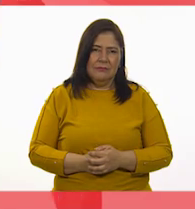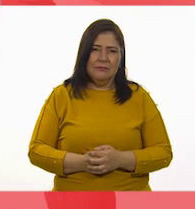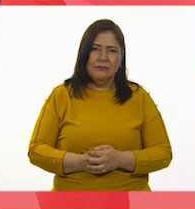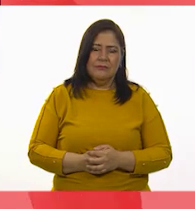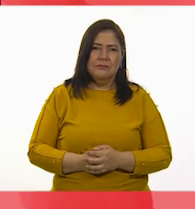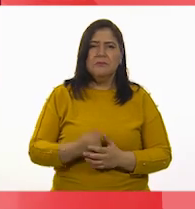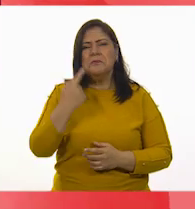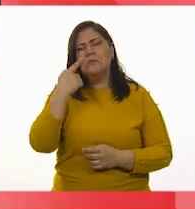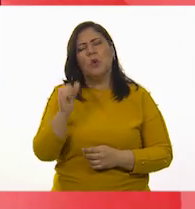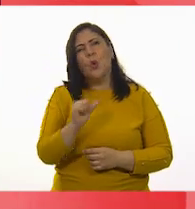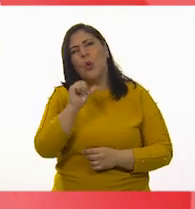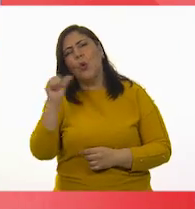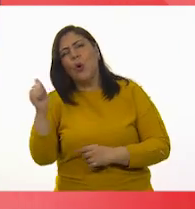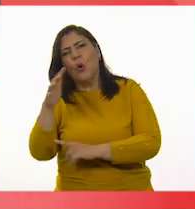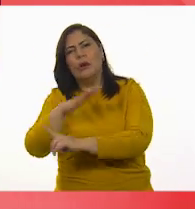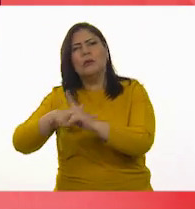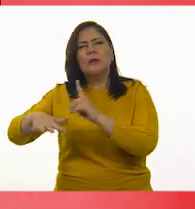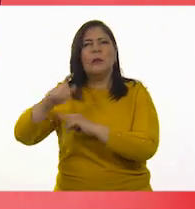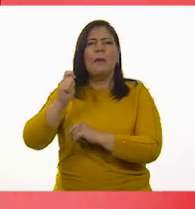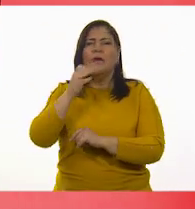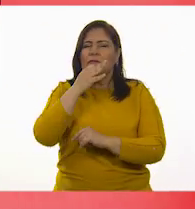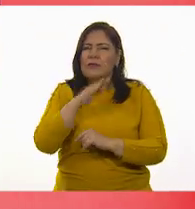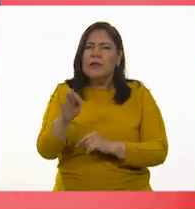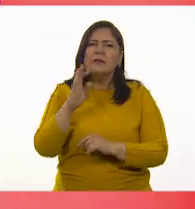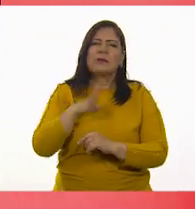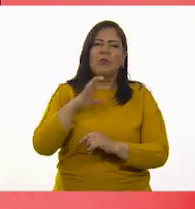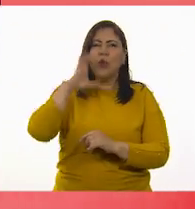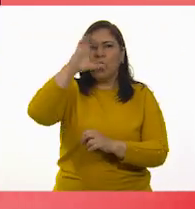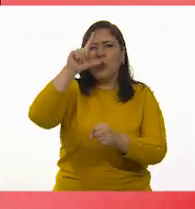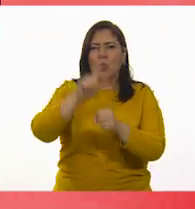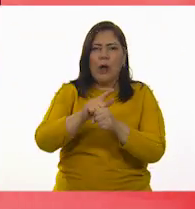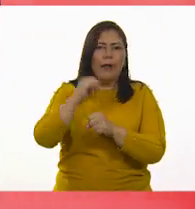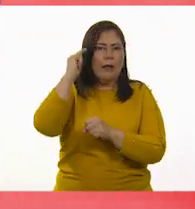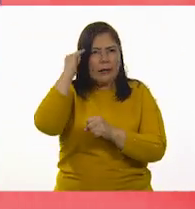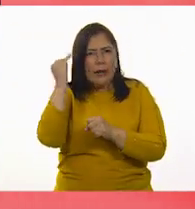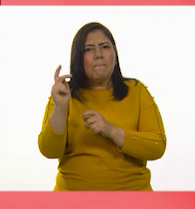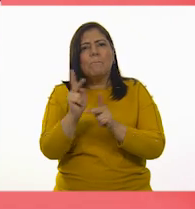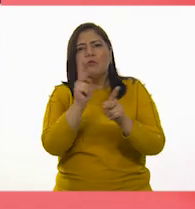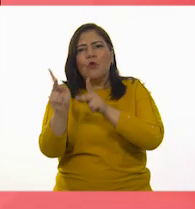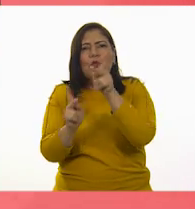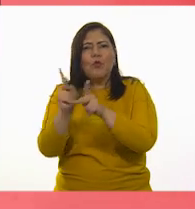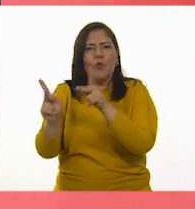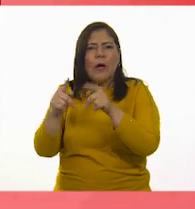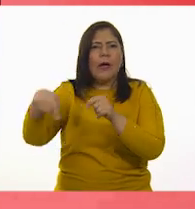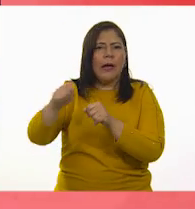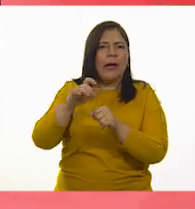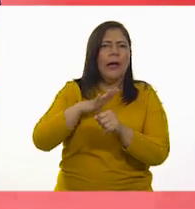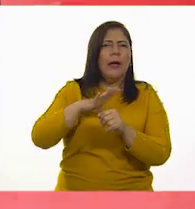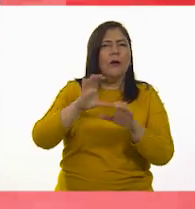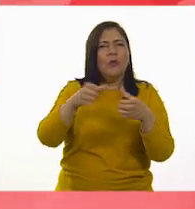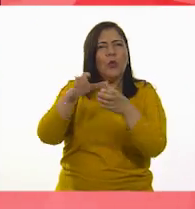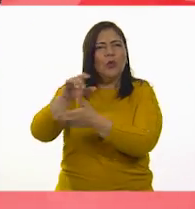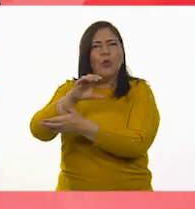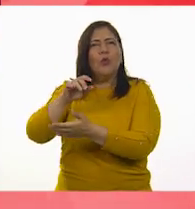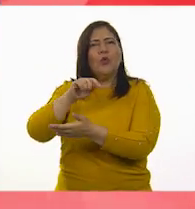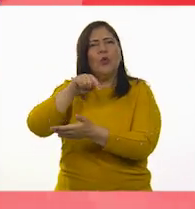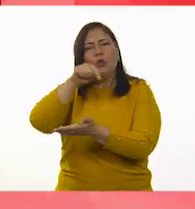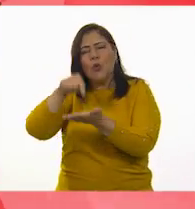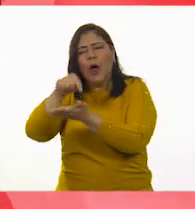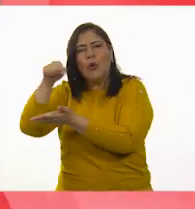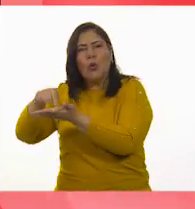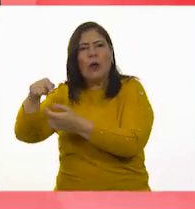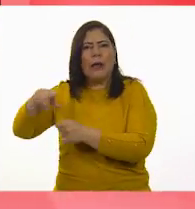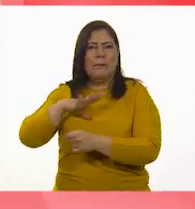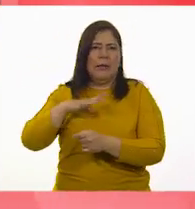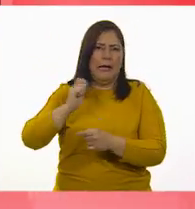En otro aspecto, la fiesta de las culturas indígenas, pueblos y barrios originarios, que el año pasado se llevó a cabo en el corazón